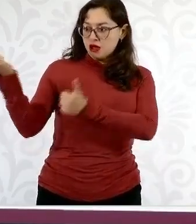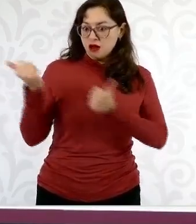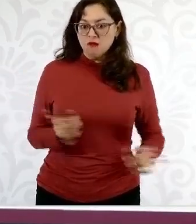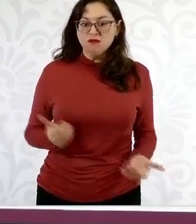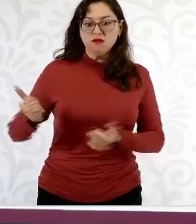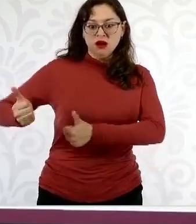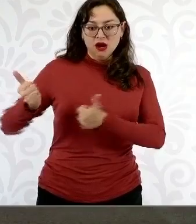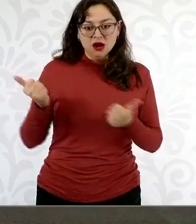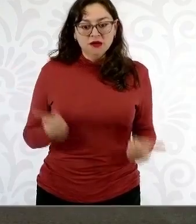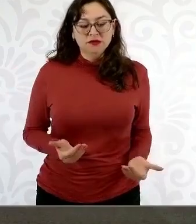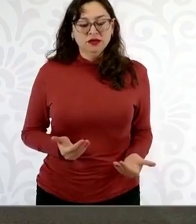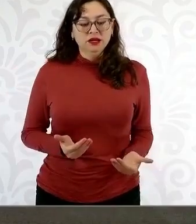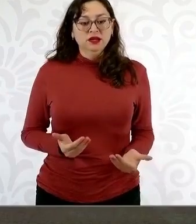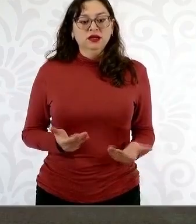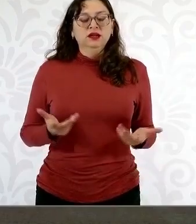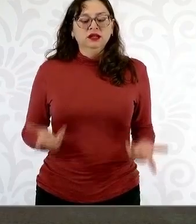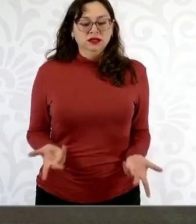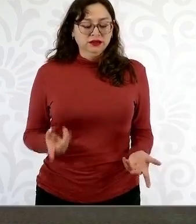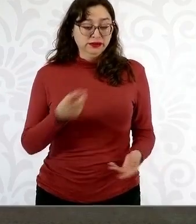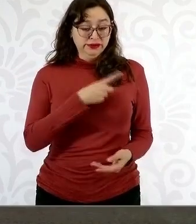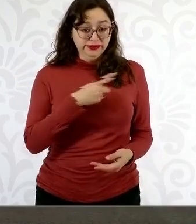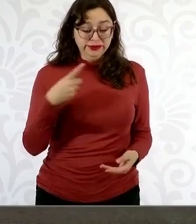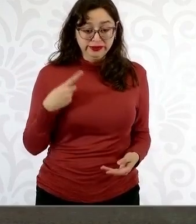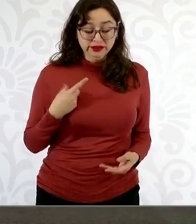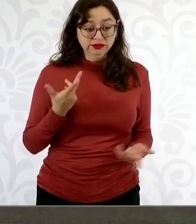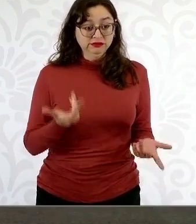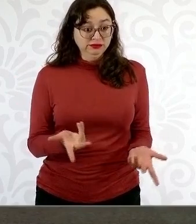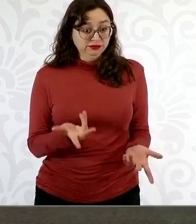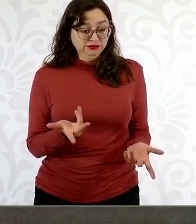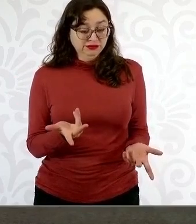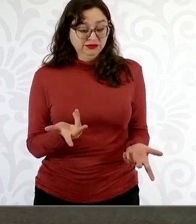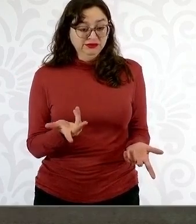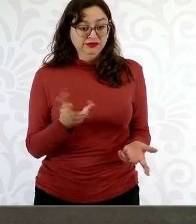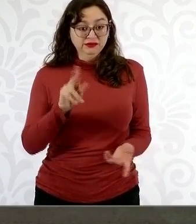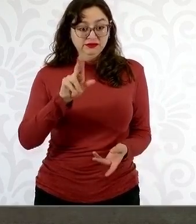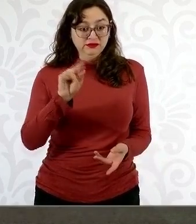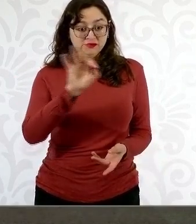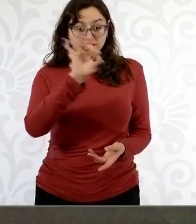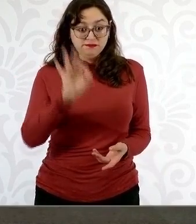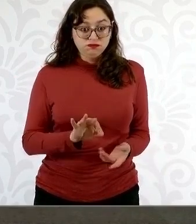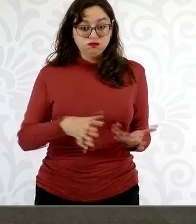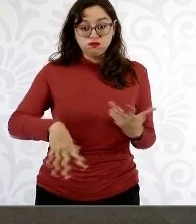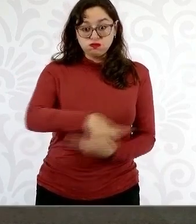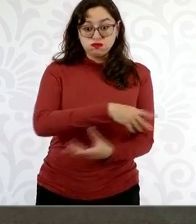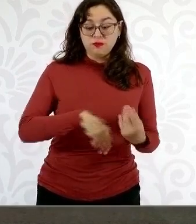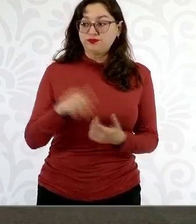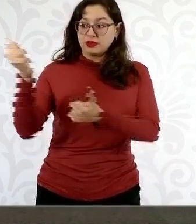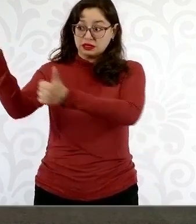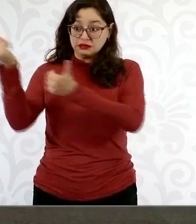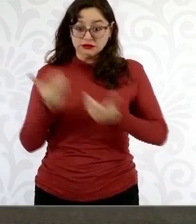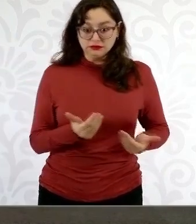terminados, deben devolver al menos el 80% de las mercancías que importan. Es